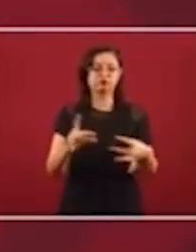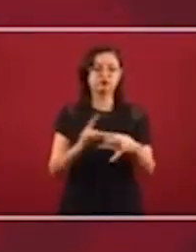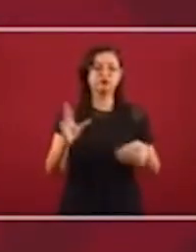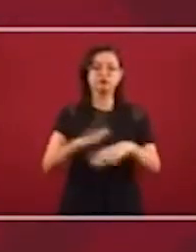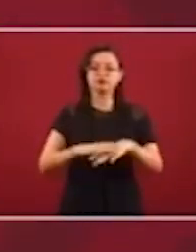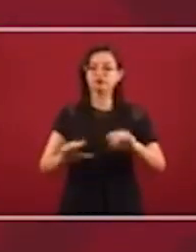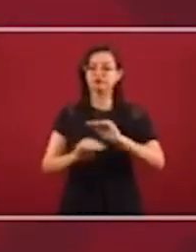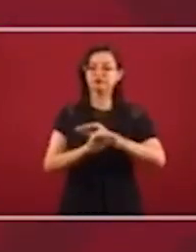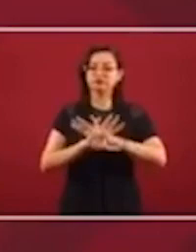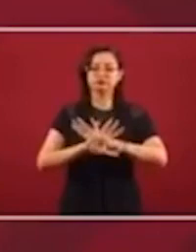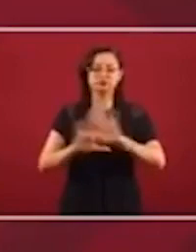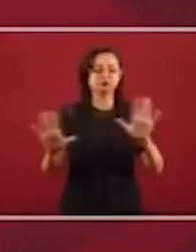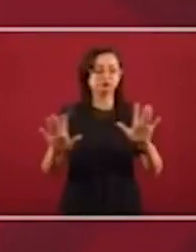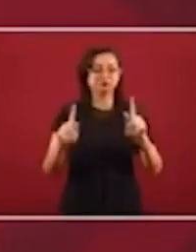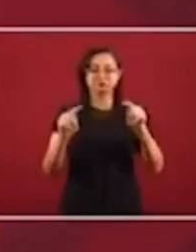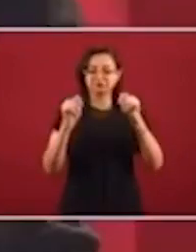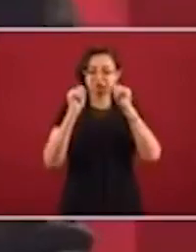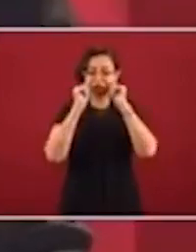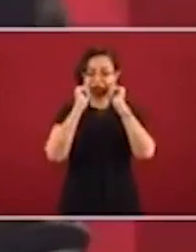la decisión fue: